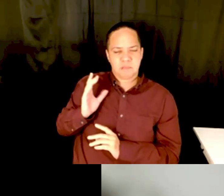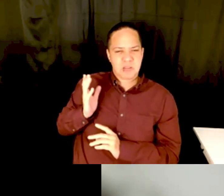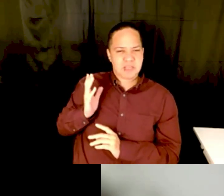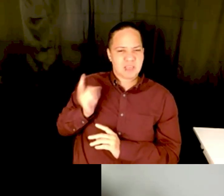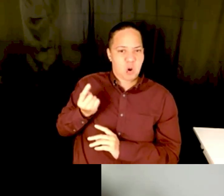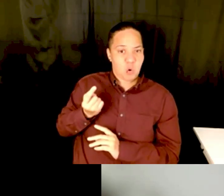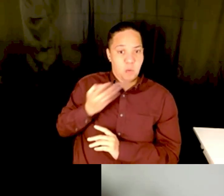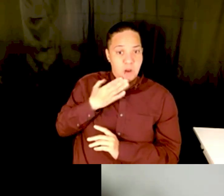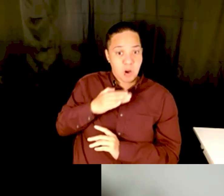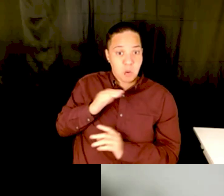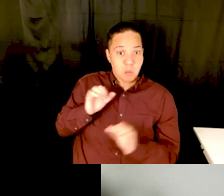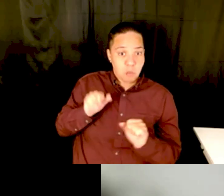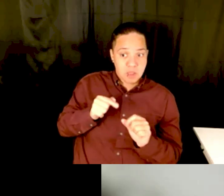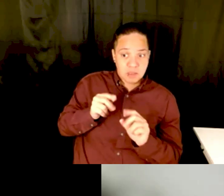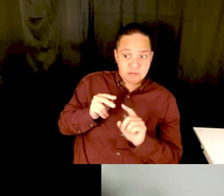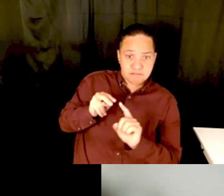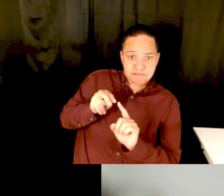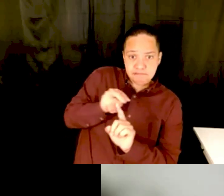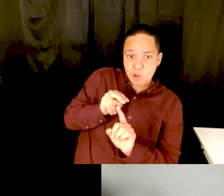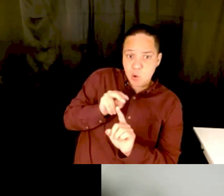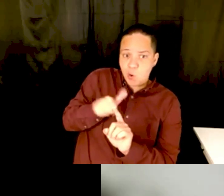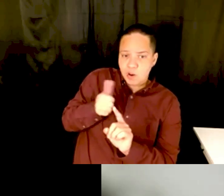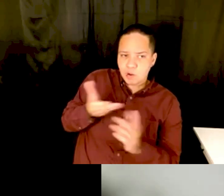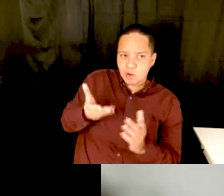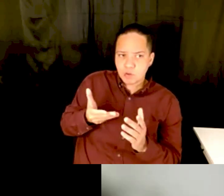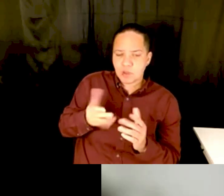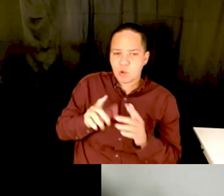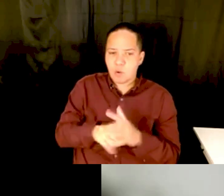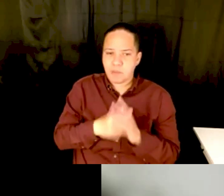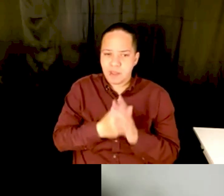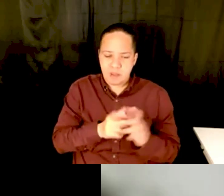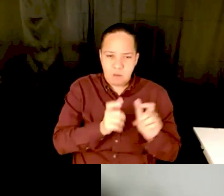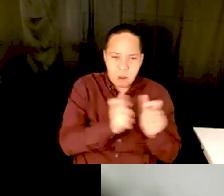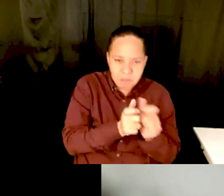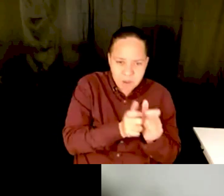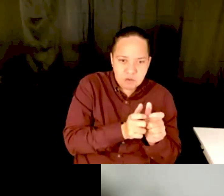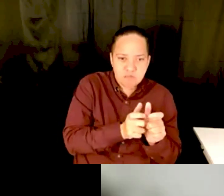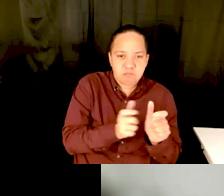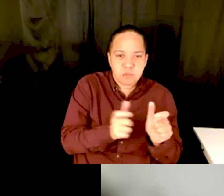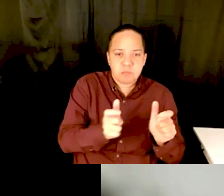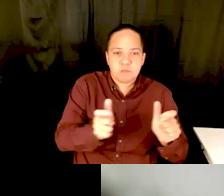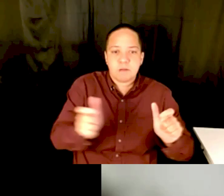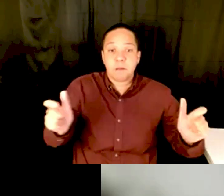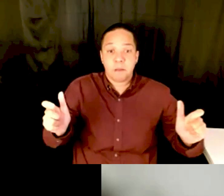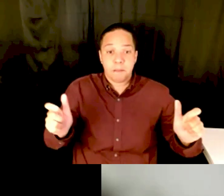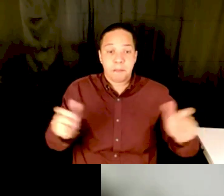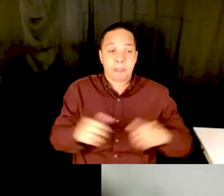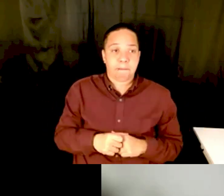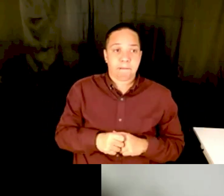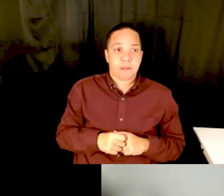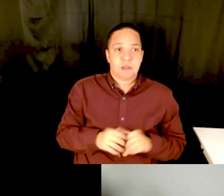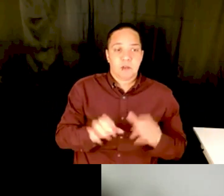pero puede ser otra cosa menor. Y uno empieza de abajo hacia arriba. Es decir, cuando uno empieza con un